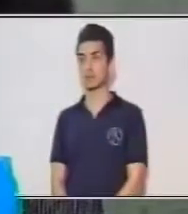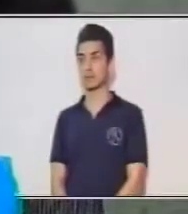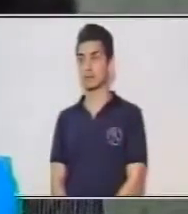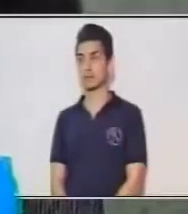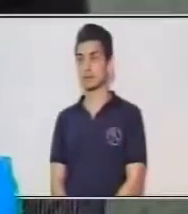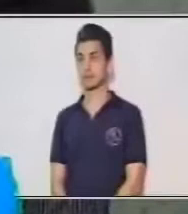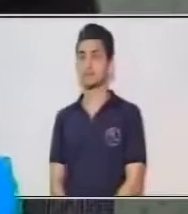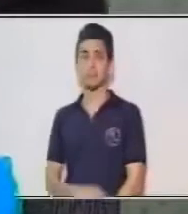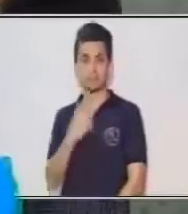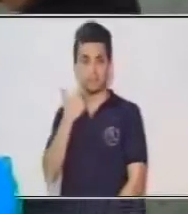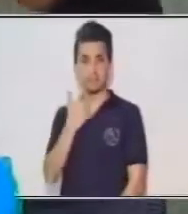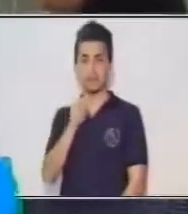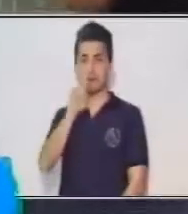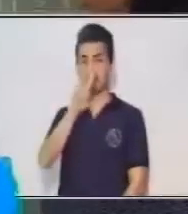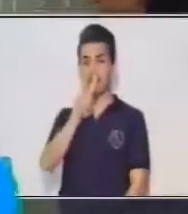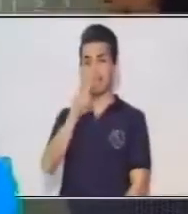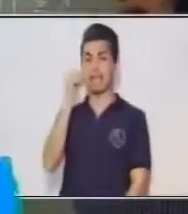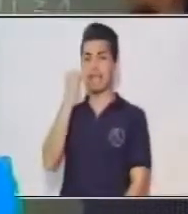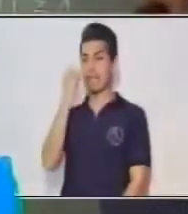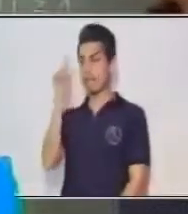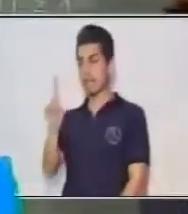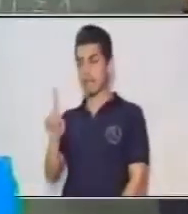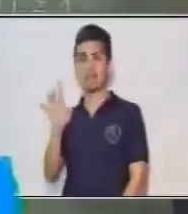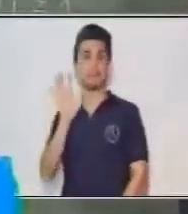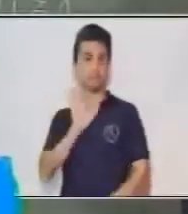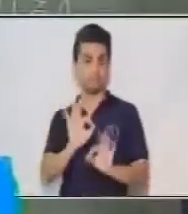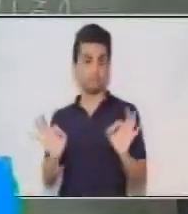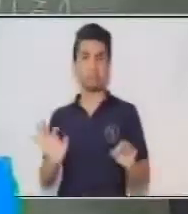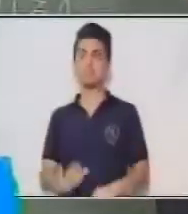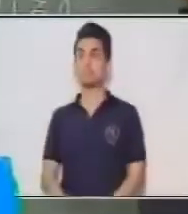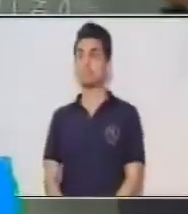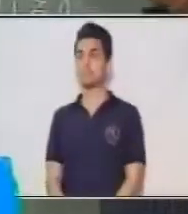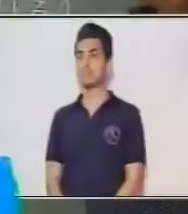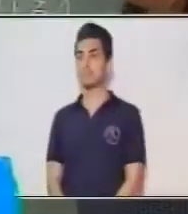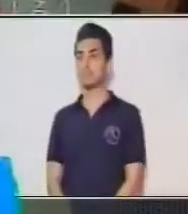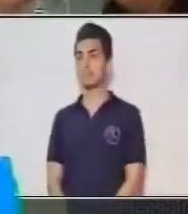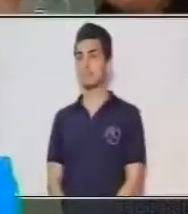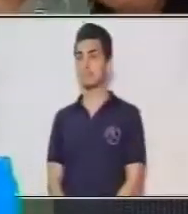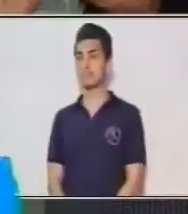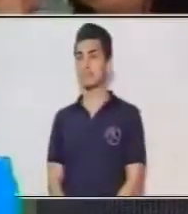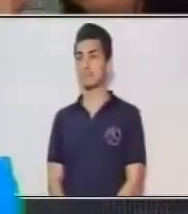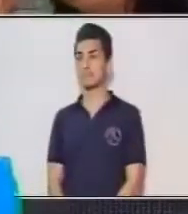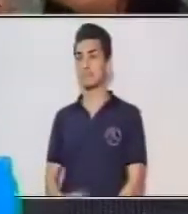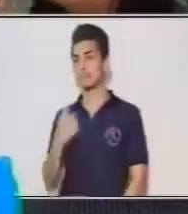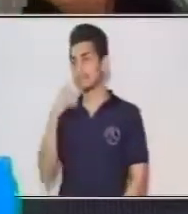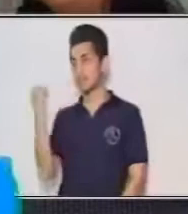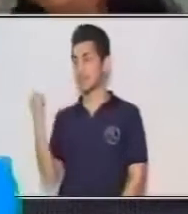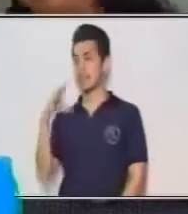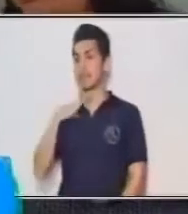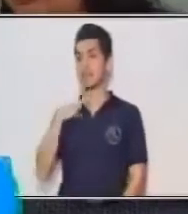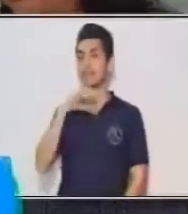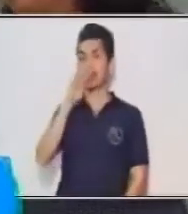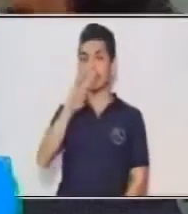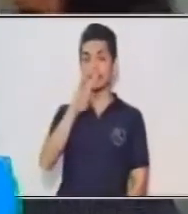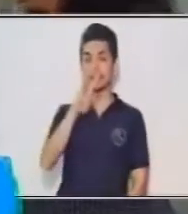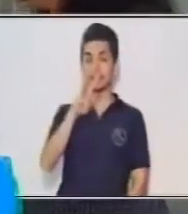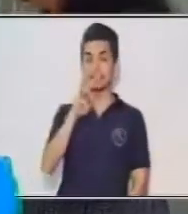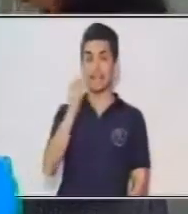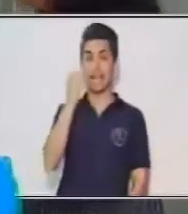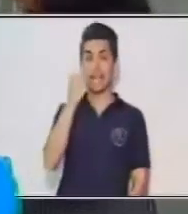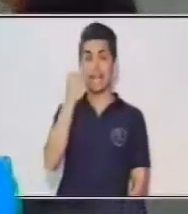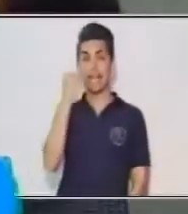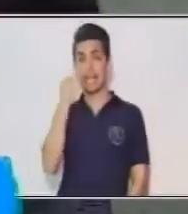vamos a poner de esta manera. Y aquí nos indican que tenemos 3 y le vamos a restar